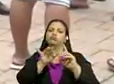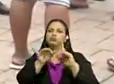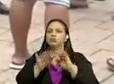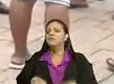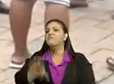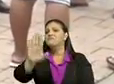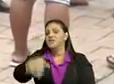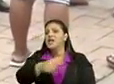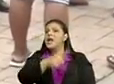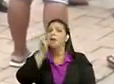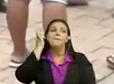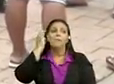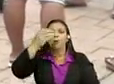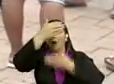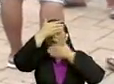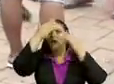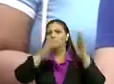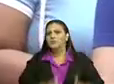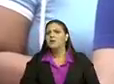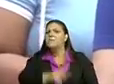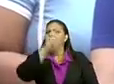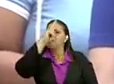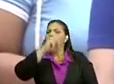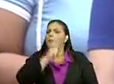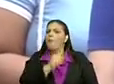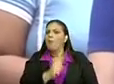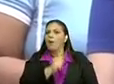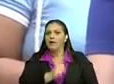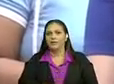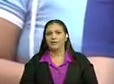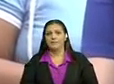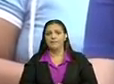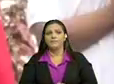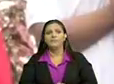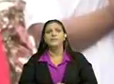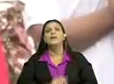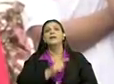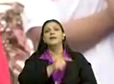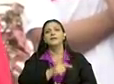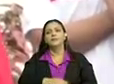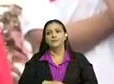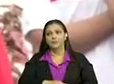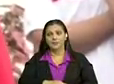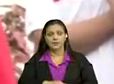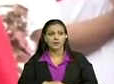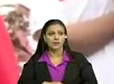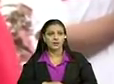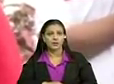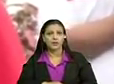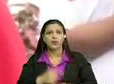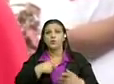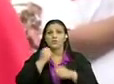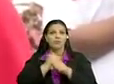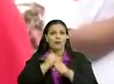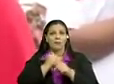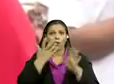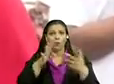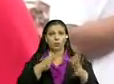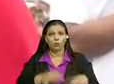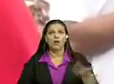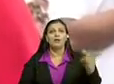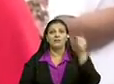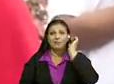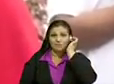mujer, quien les ofrecía un puesto de trabajo a cambio de una suma de dinero. Si usted quería, o si usted tenía un amigo desempleado y todo, uno